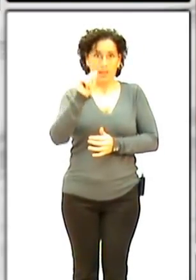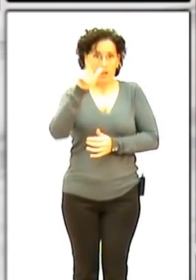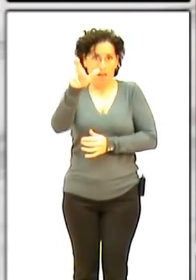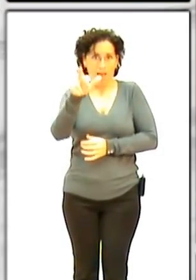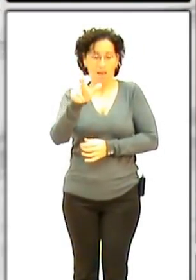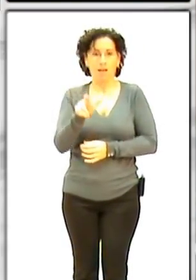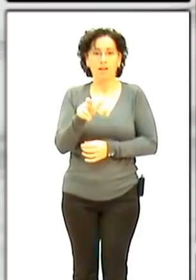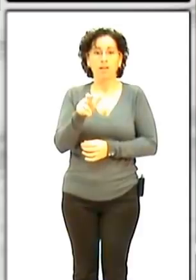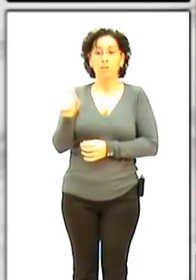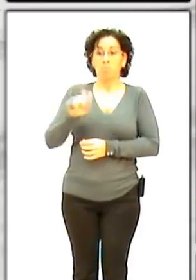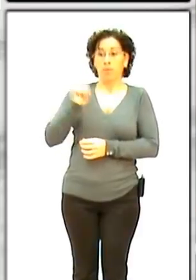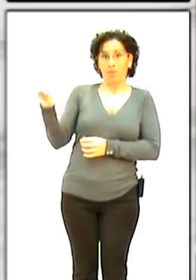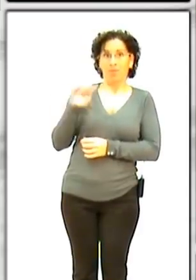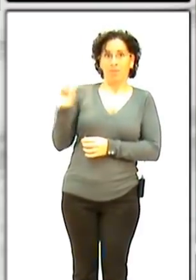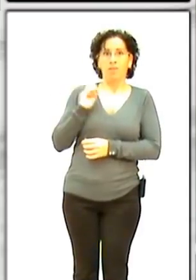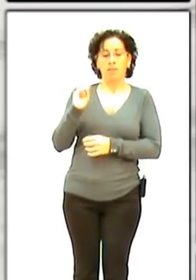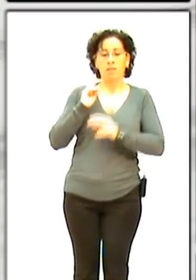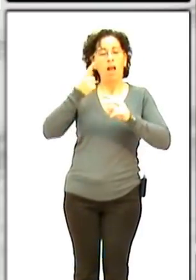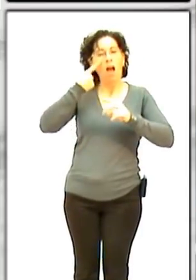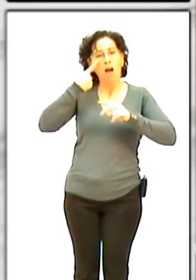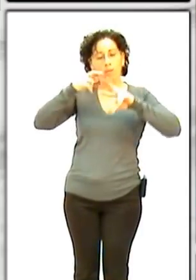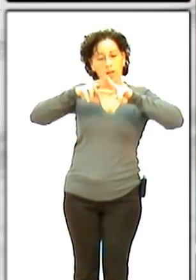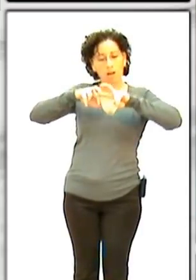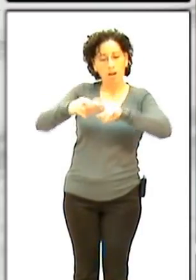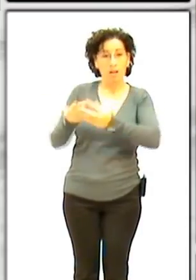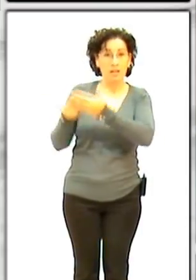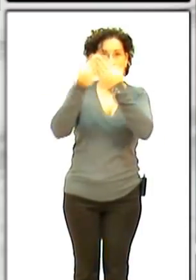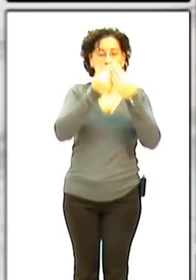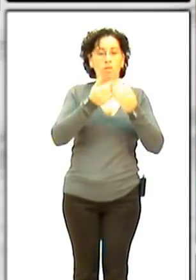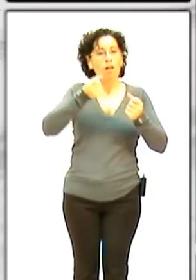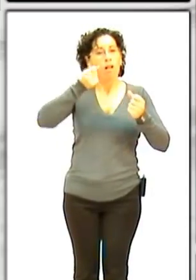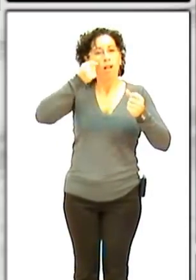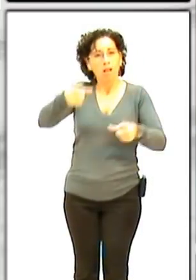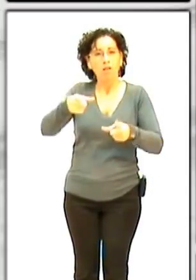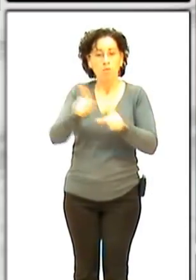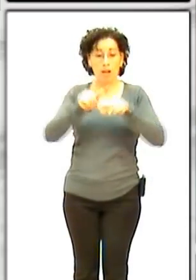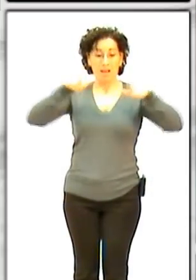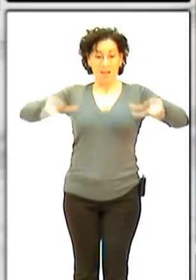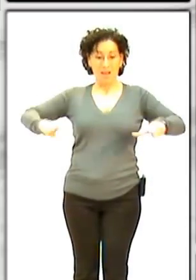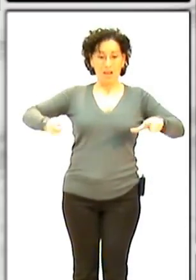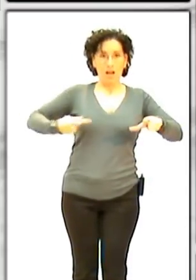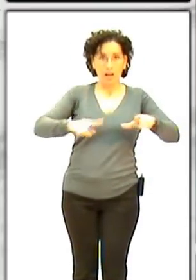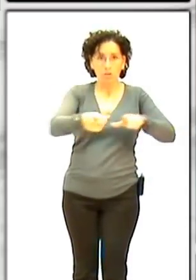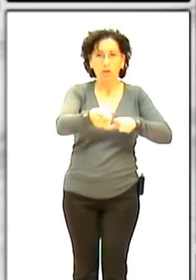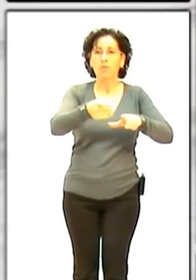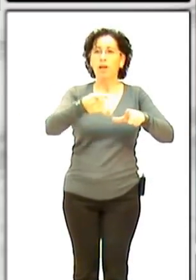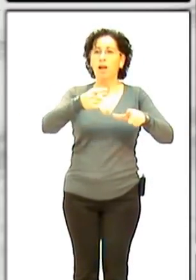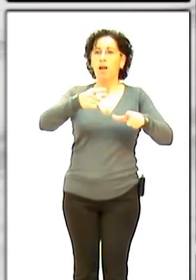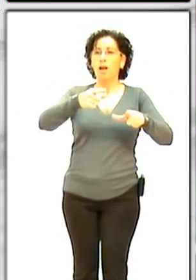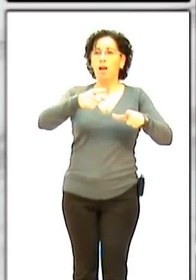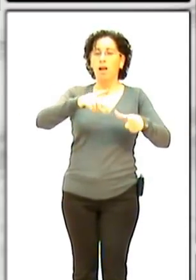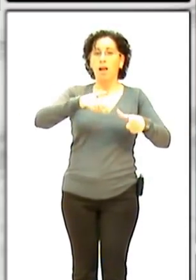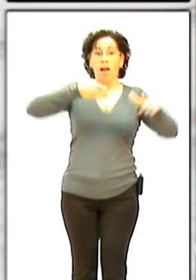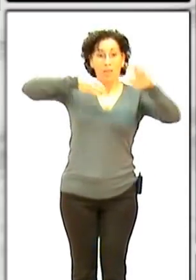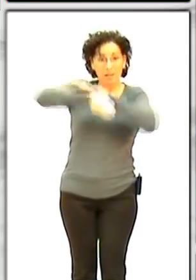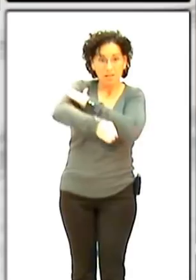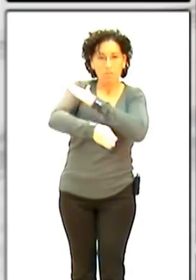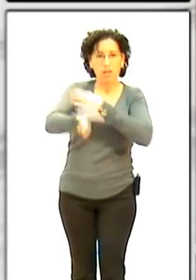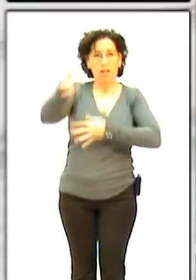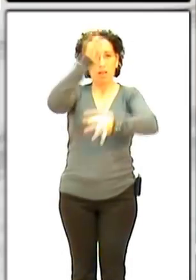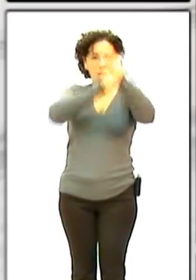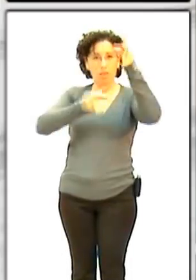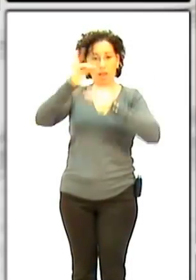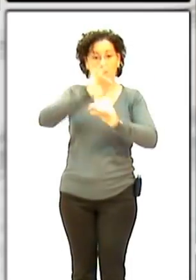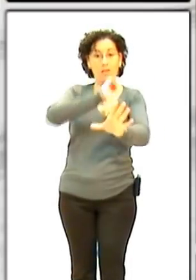estuvimos explorando lo que sería todo el mundo de la cartografía y de la accesibilidad a los datos cartográficos a